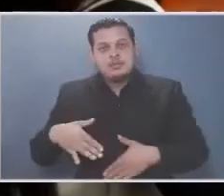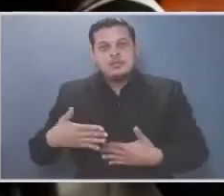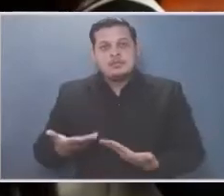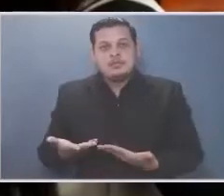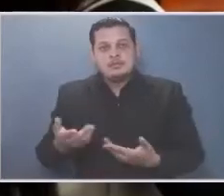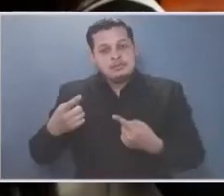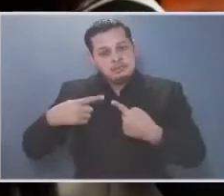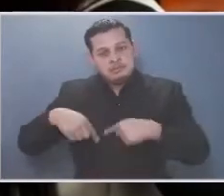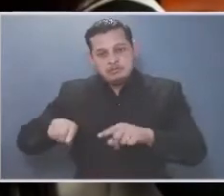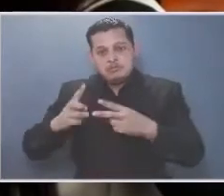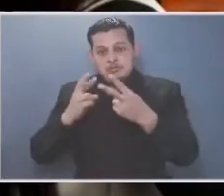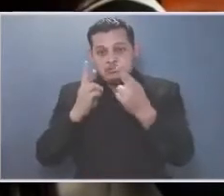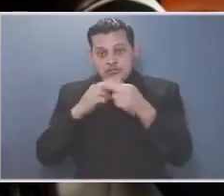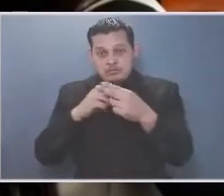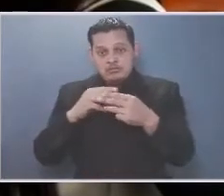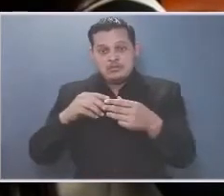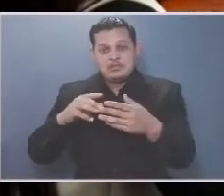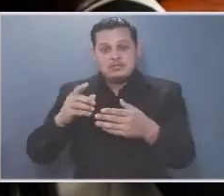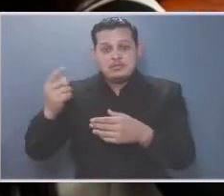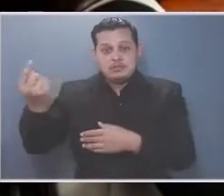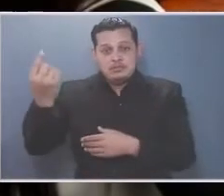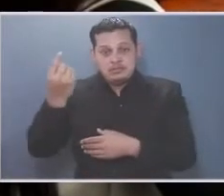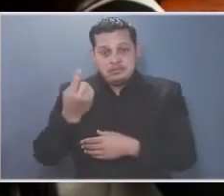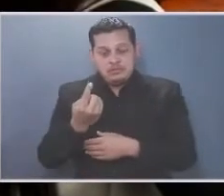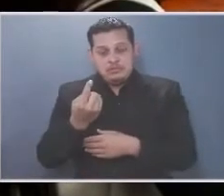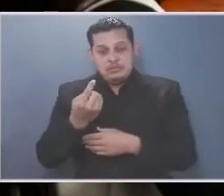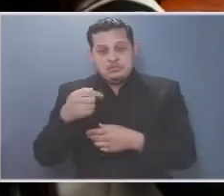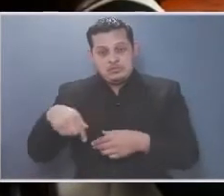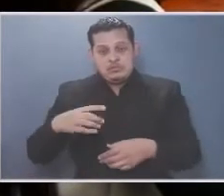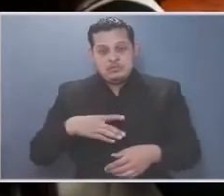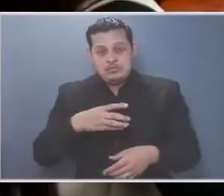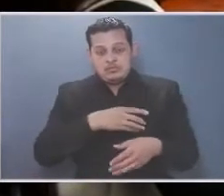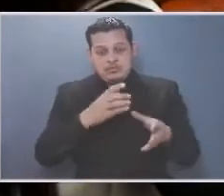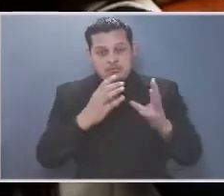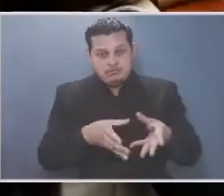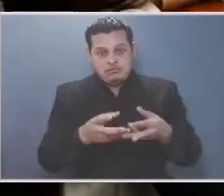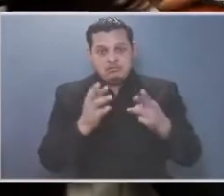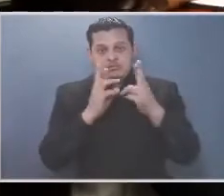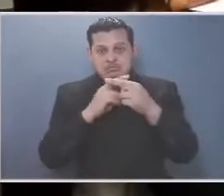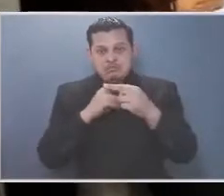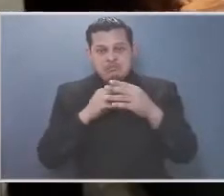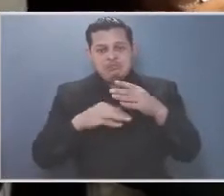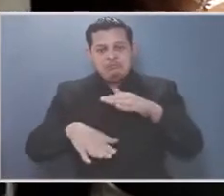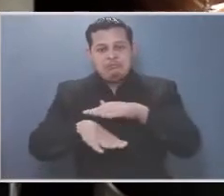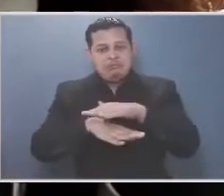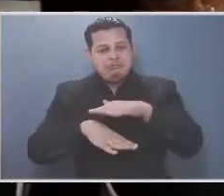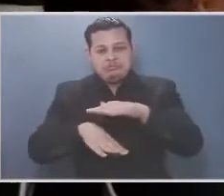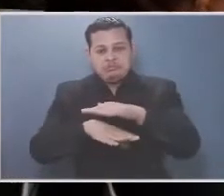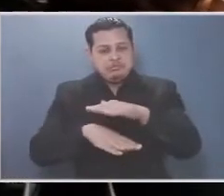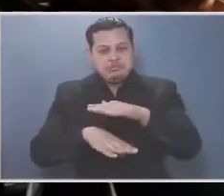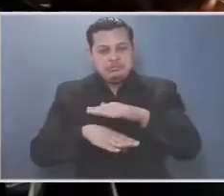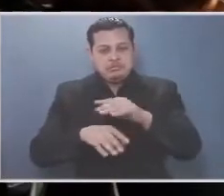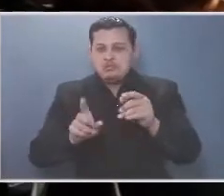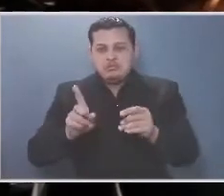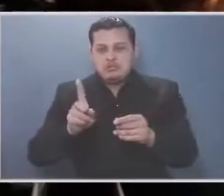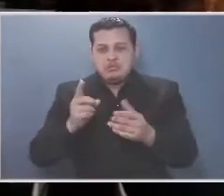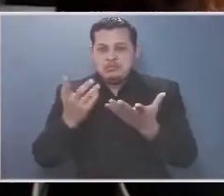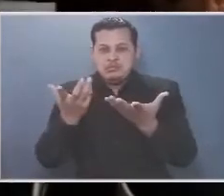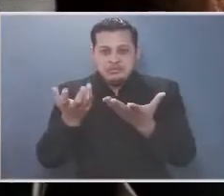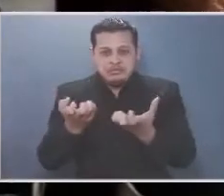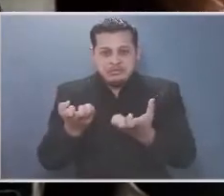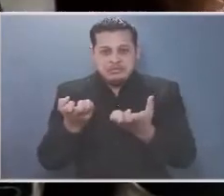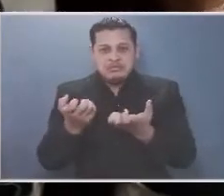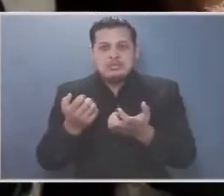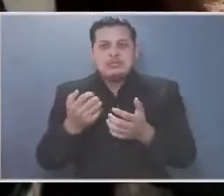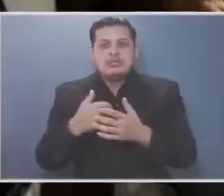siempre las reformas que vinieron al seno de esta comisión fueron reformas superficiales sin el ánimo de